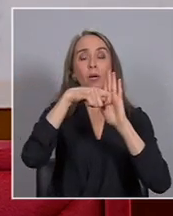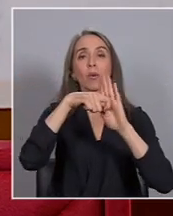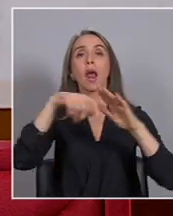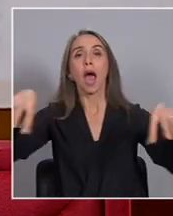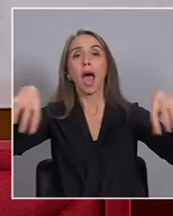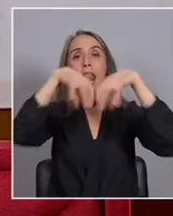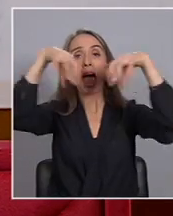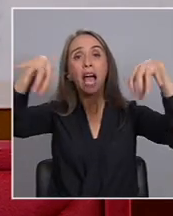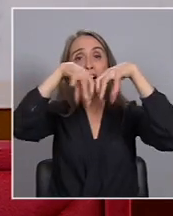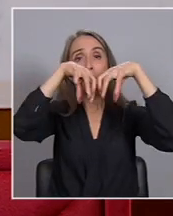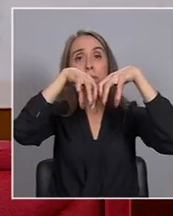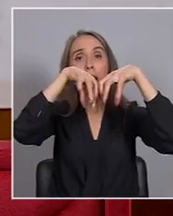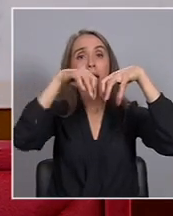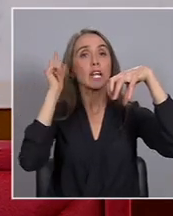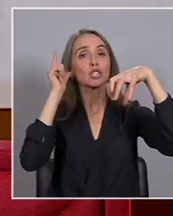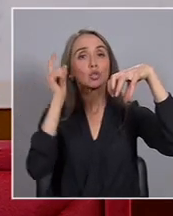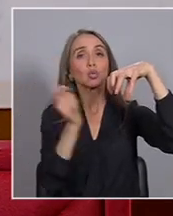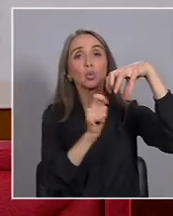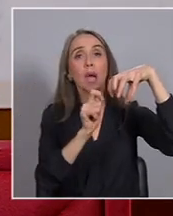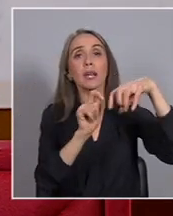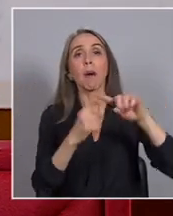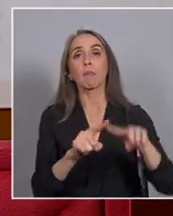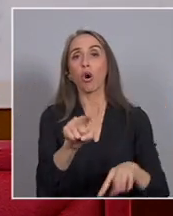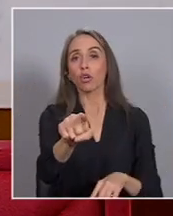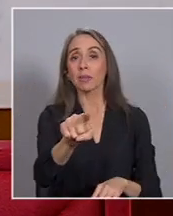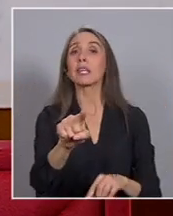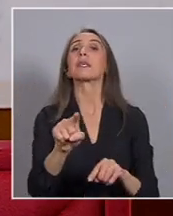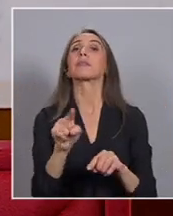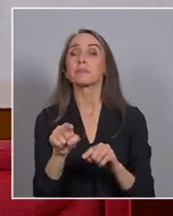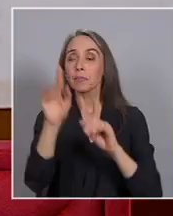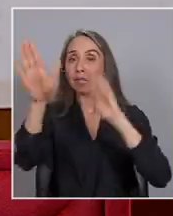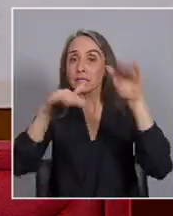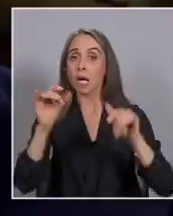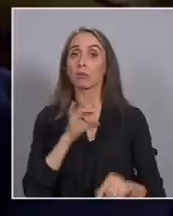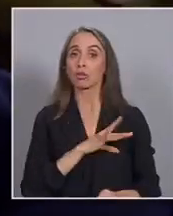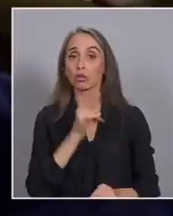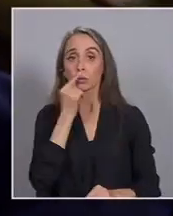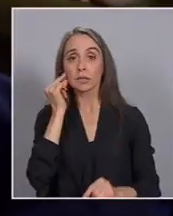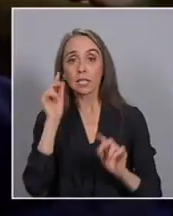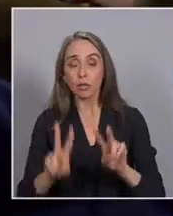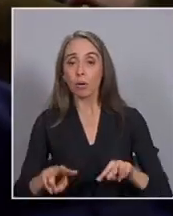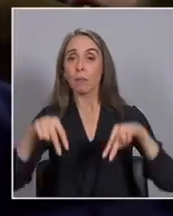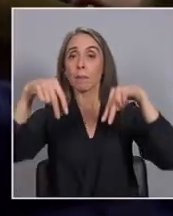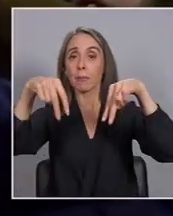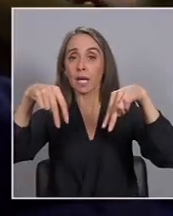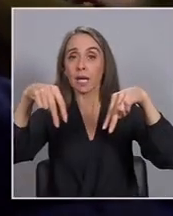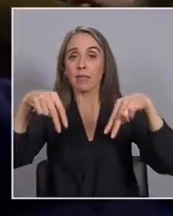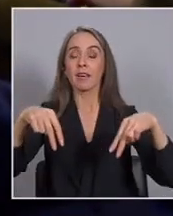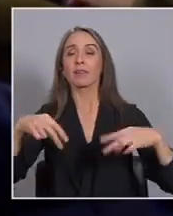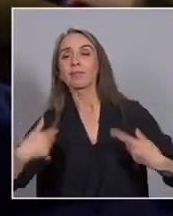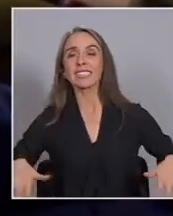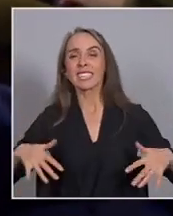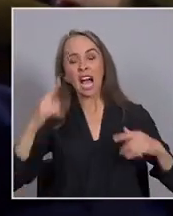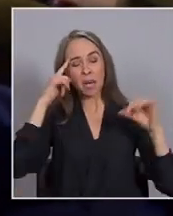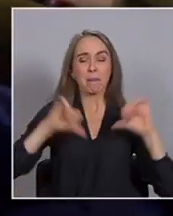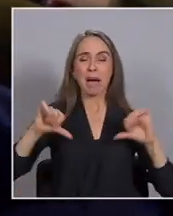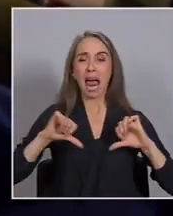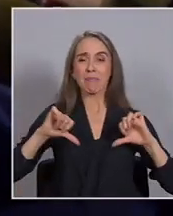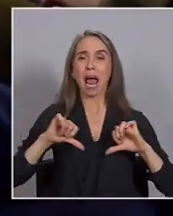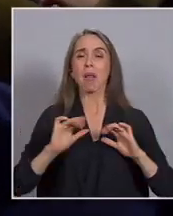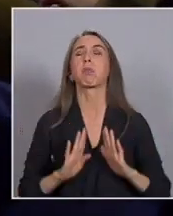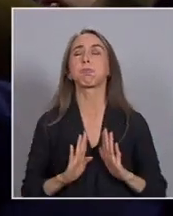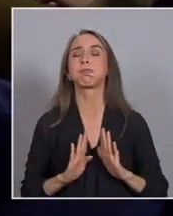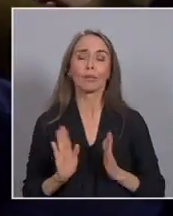ti. Los llamo, chilenos y chilenas, a ponerse de pie, a sacudirse del pesimismo que